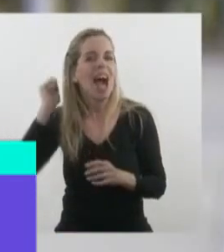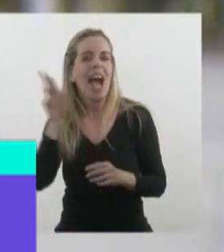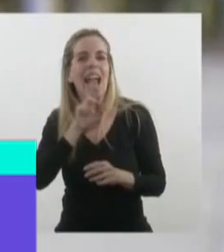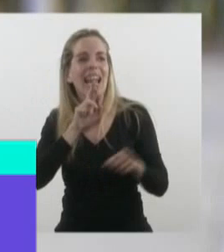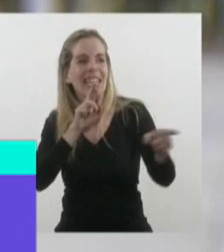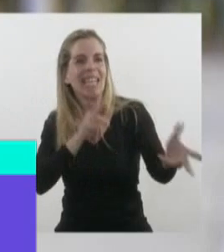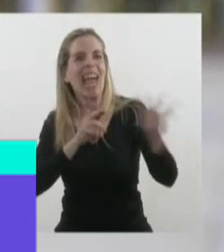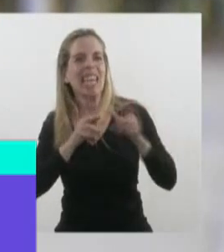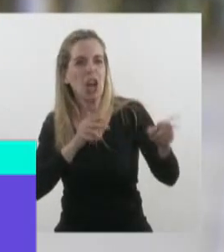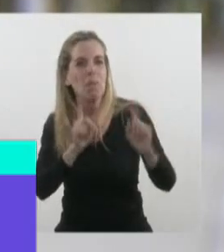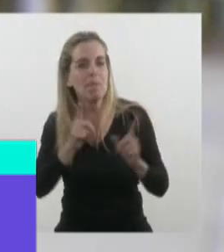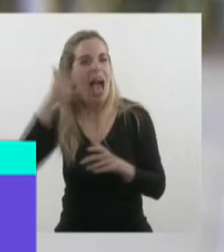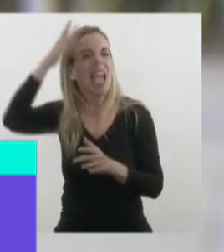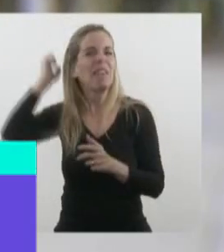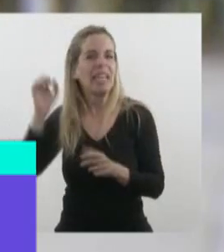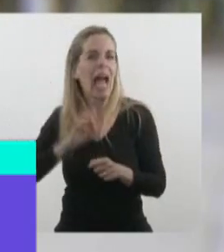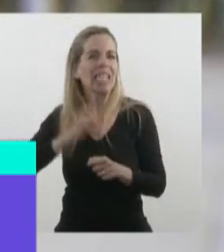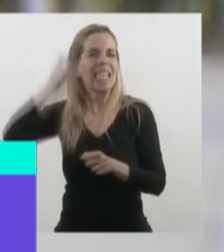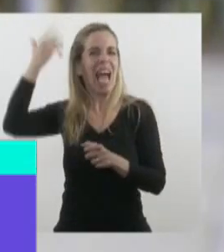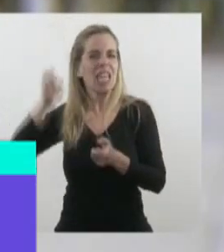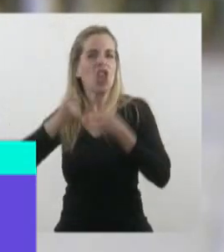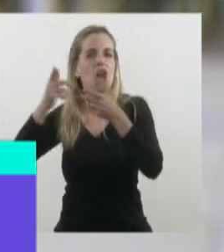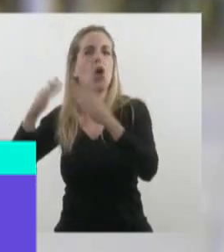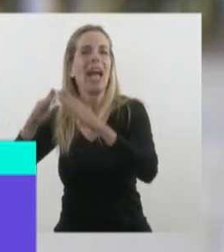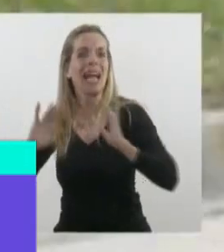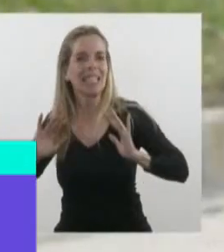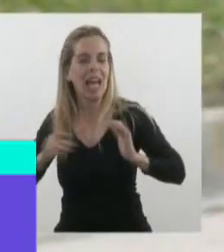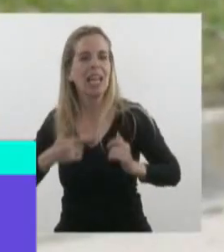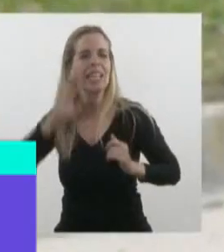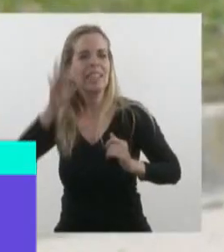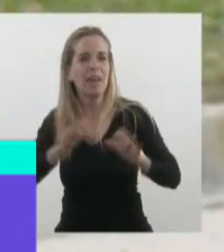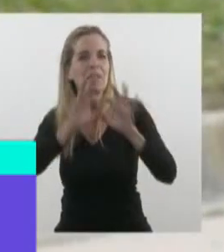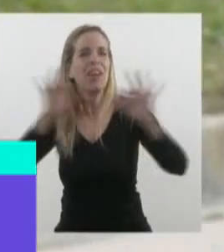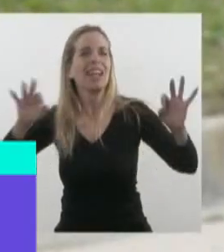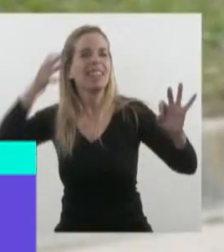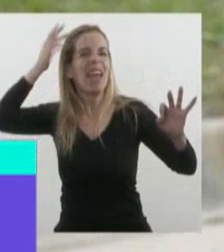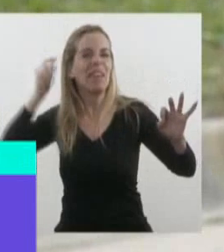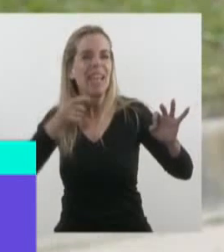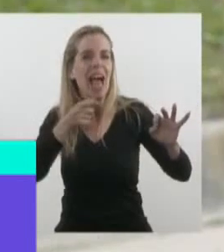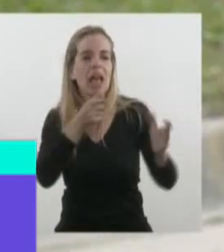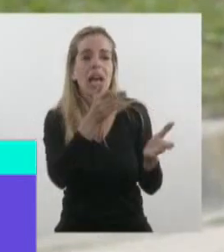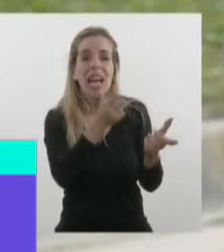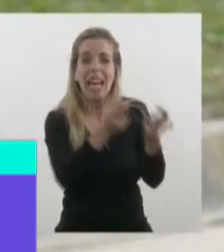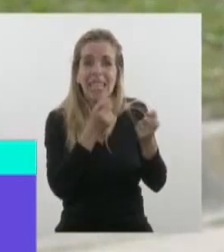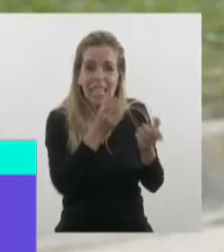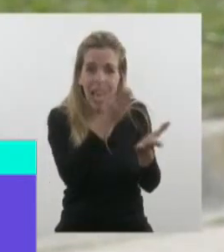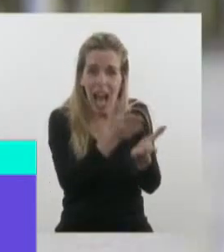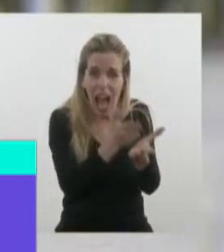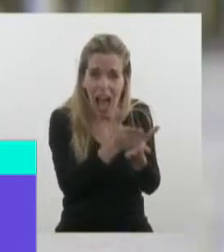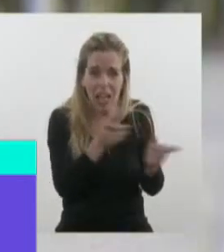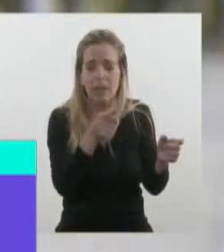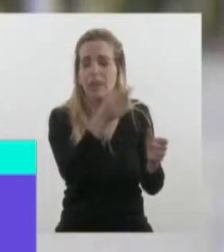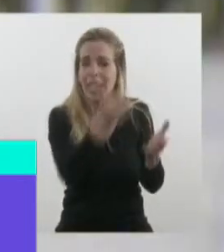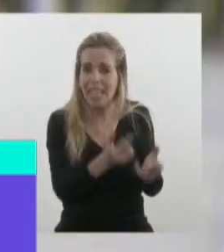Que entendemos que donde hay una necesidad hay un derecho. Y que el castigo que nos quieren